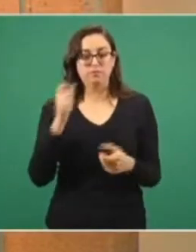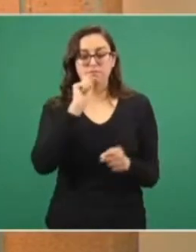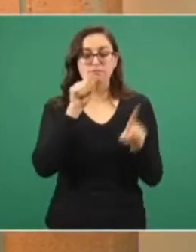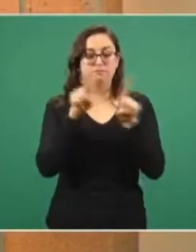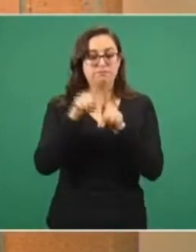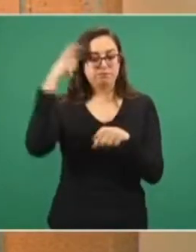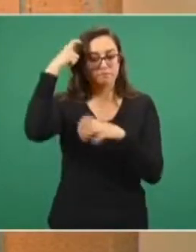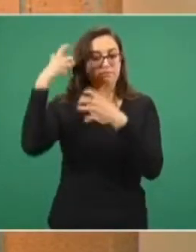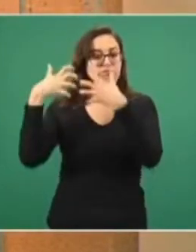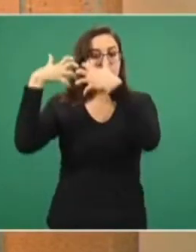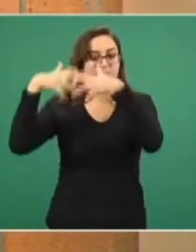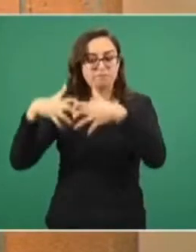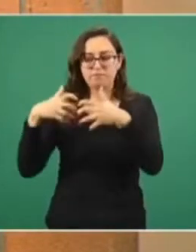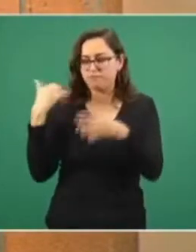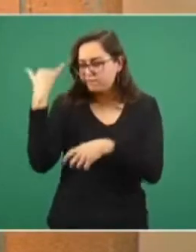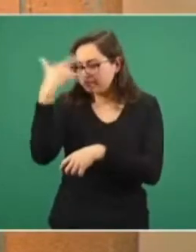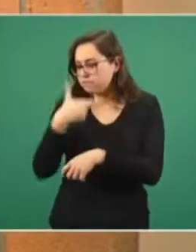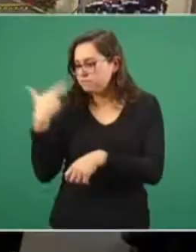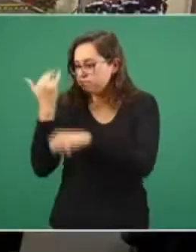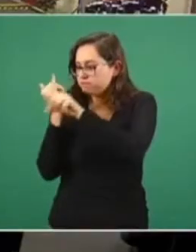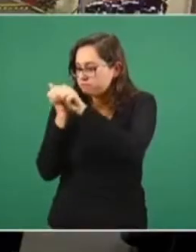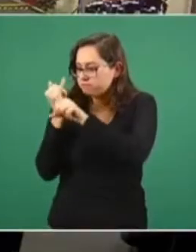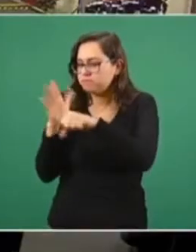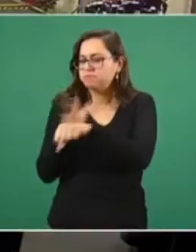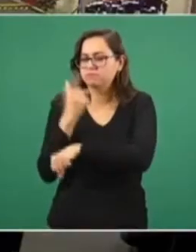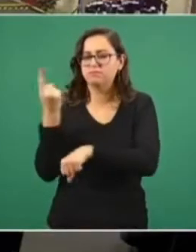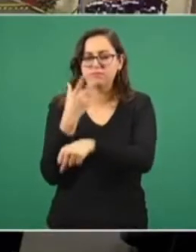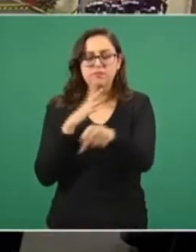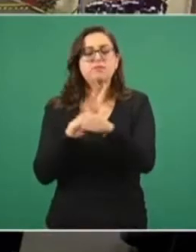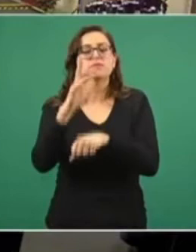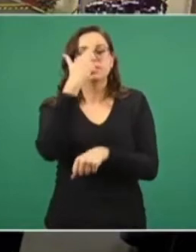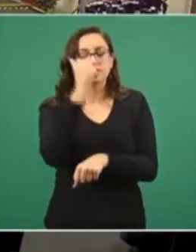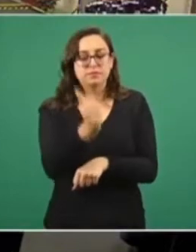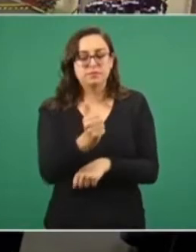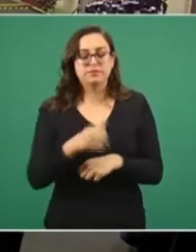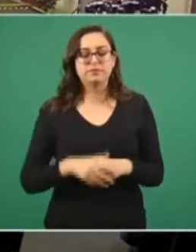encefalomielitis aguda se encuentra en estudio. La que sigue, por favor.